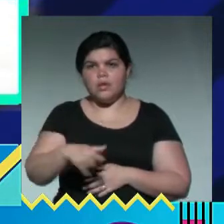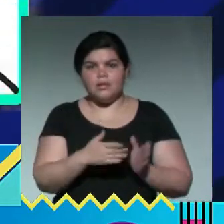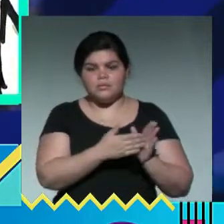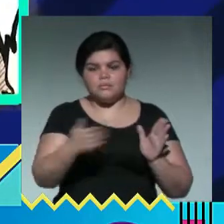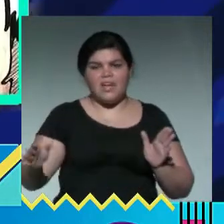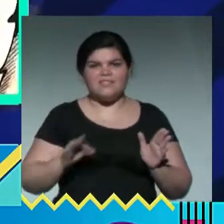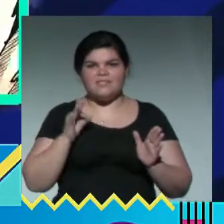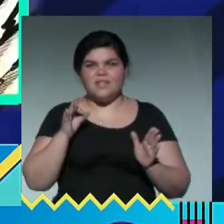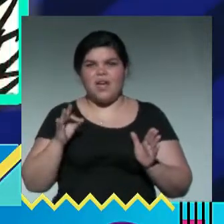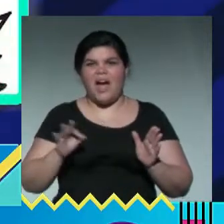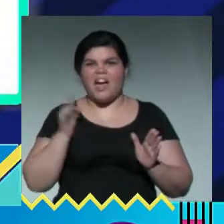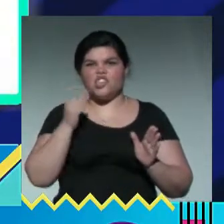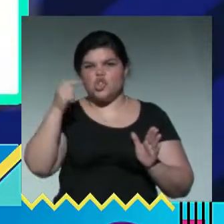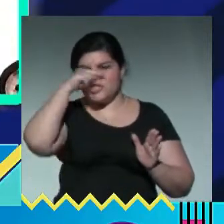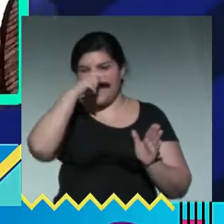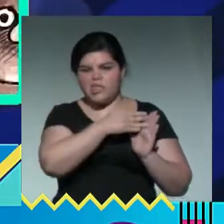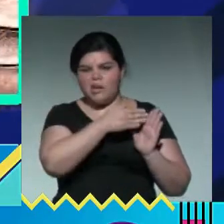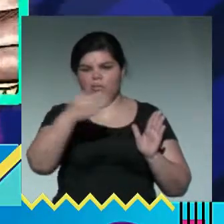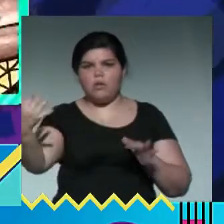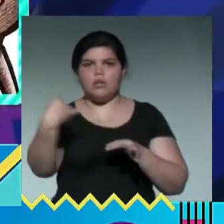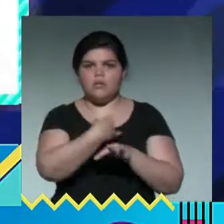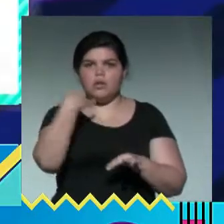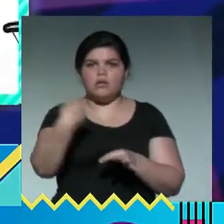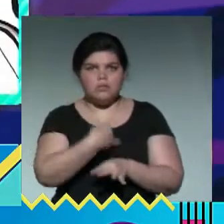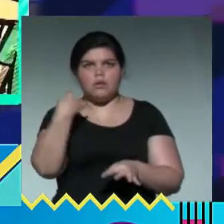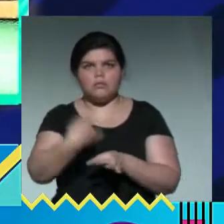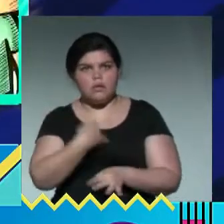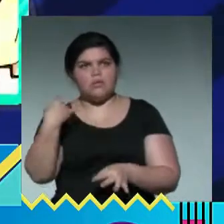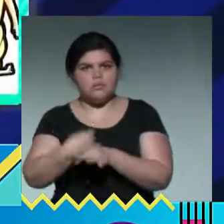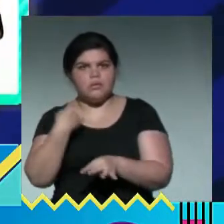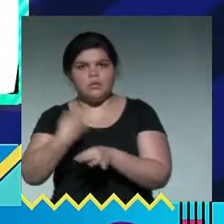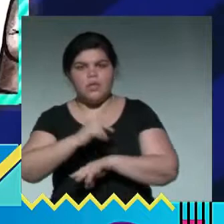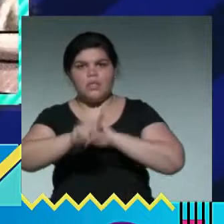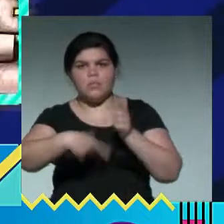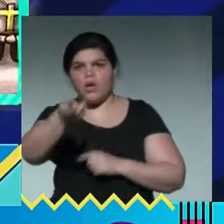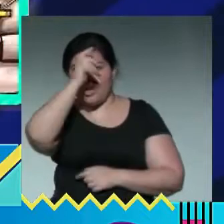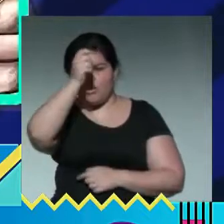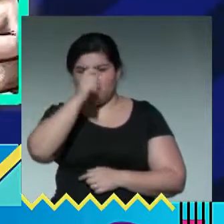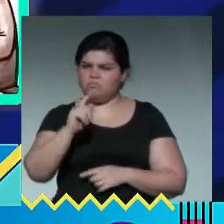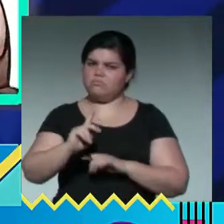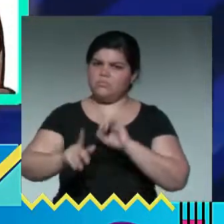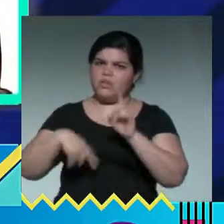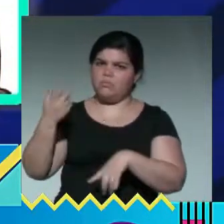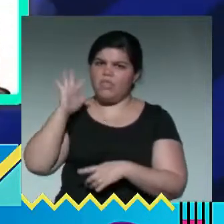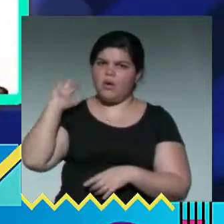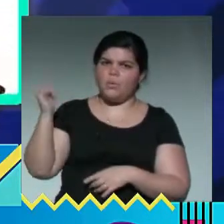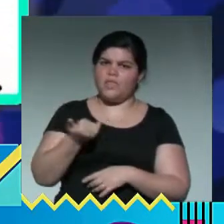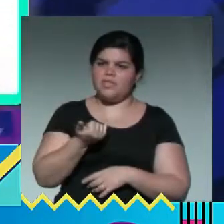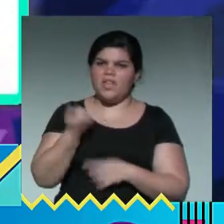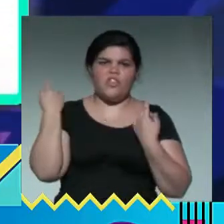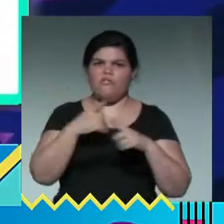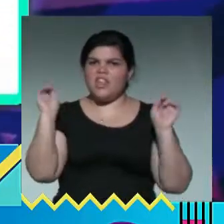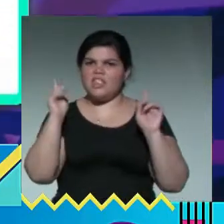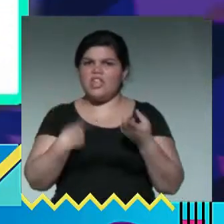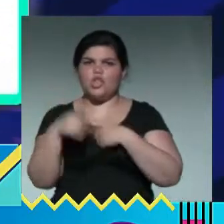entonces 7 años viendo el tema de Colón. Después, por supuesto, descubríamos sobre los viajes y demás, ¿no? Pero bueno, ese era un poco así